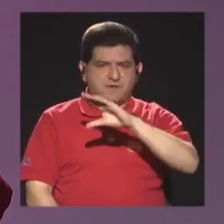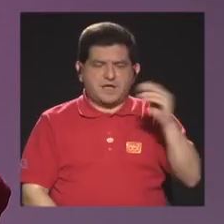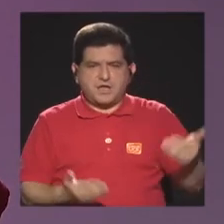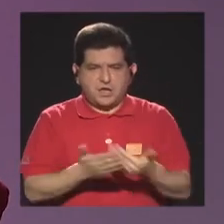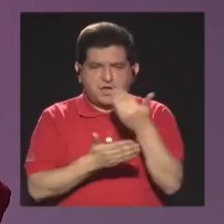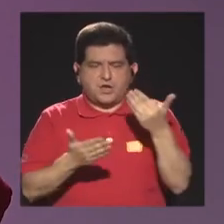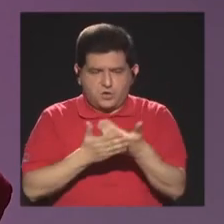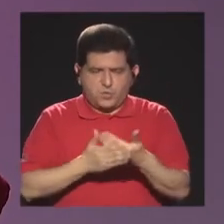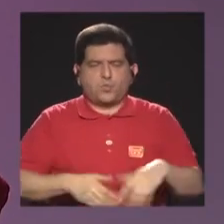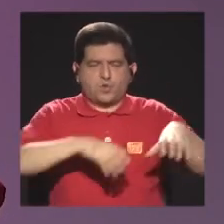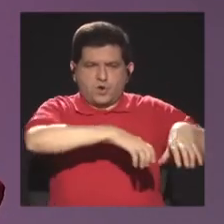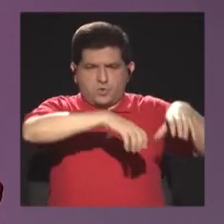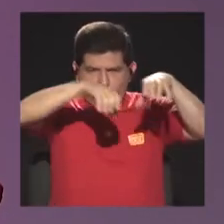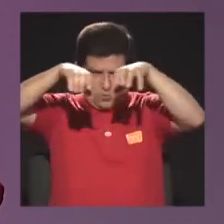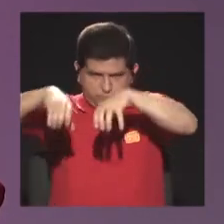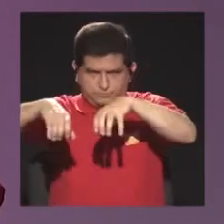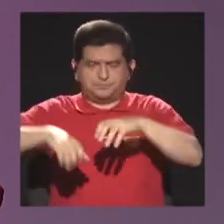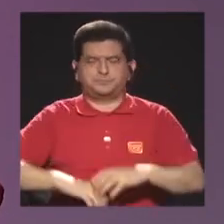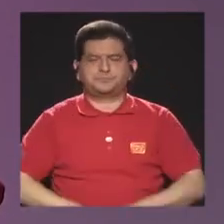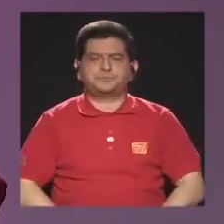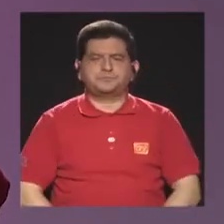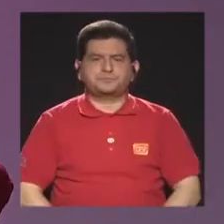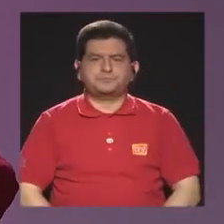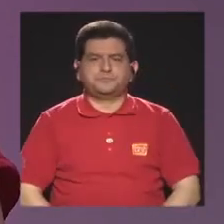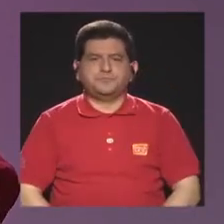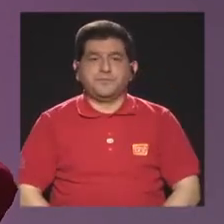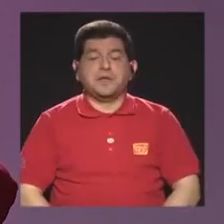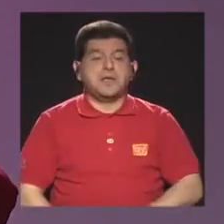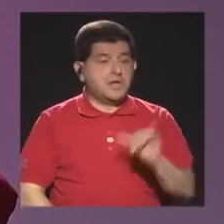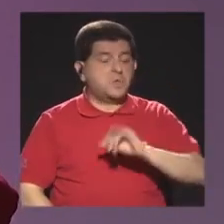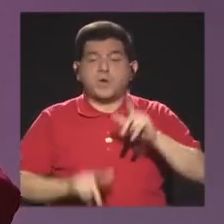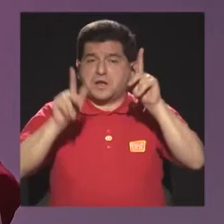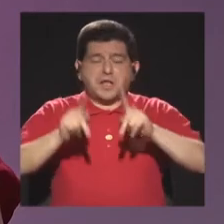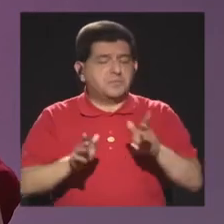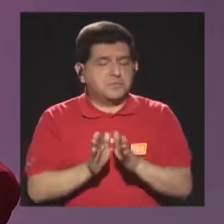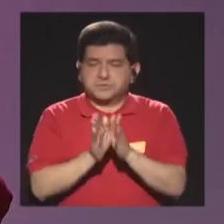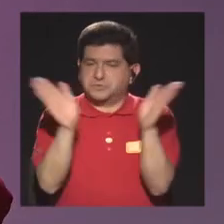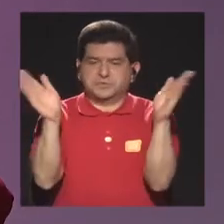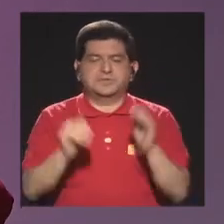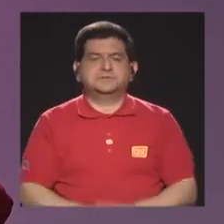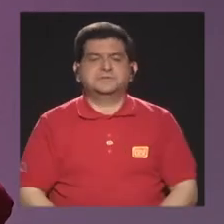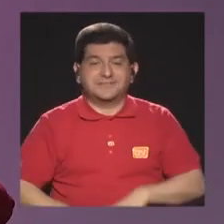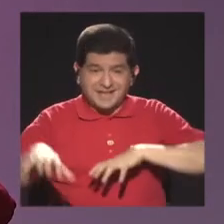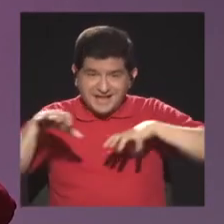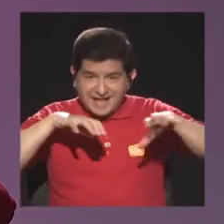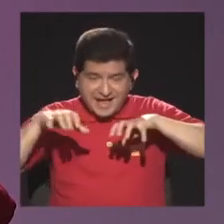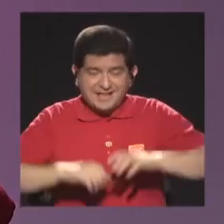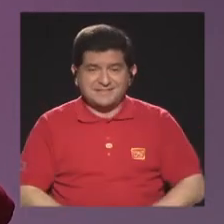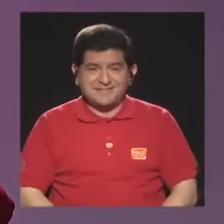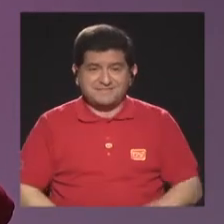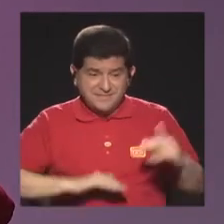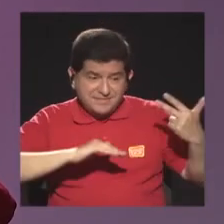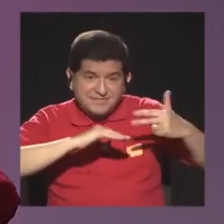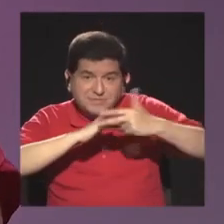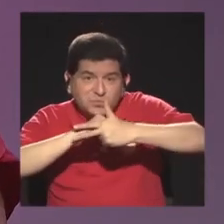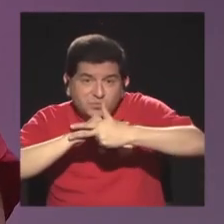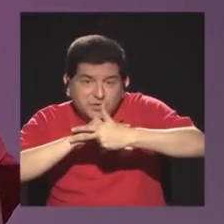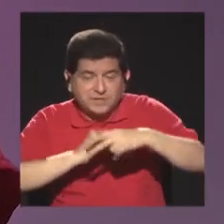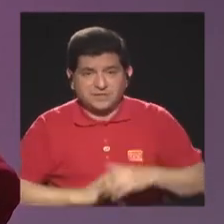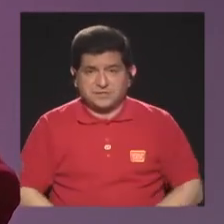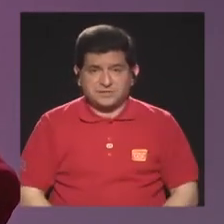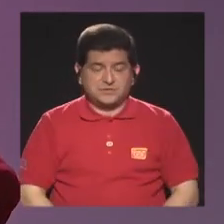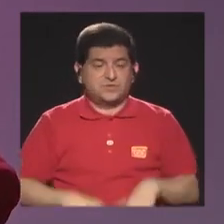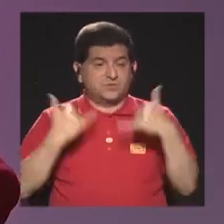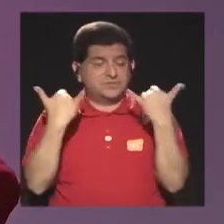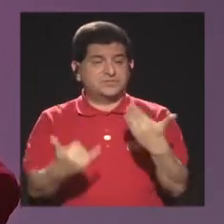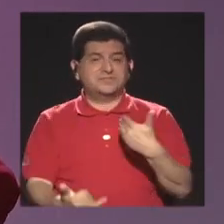de contenedores y para el público, ¿verdad? Porque la actividad portuaria es una actividad que